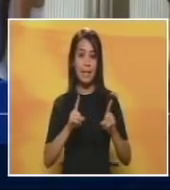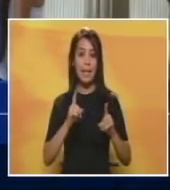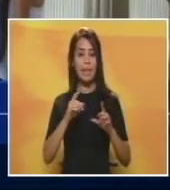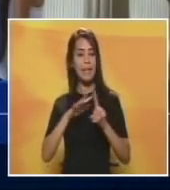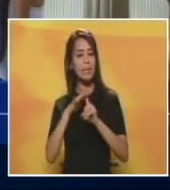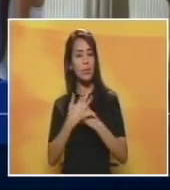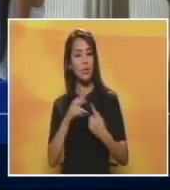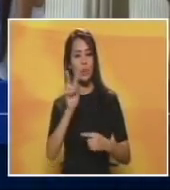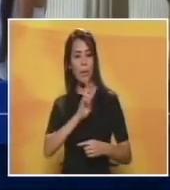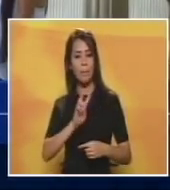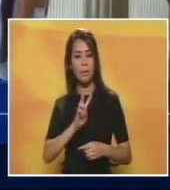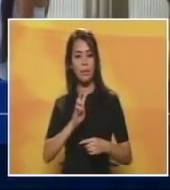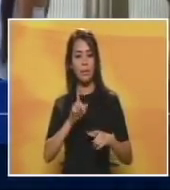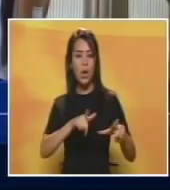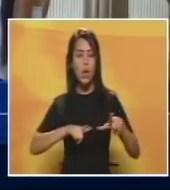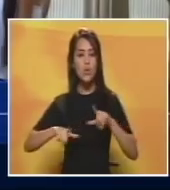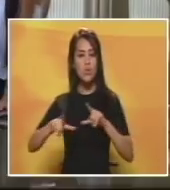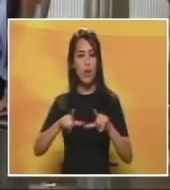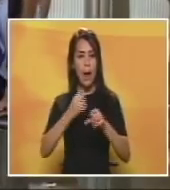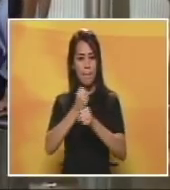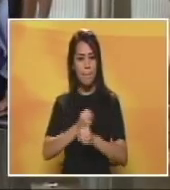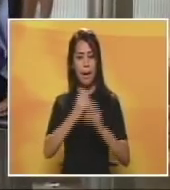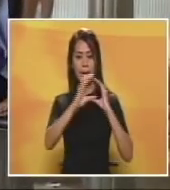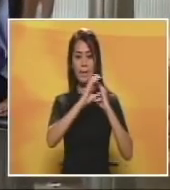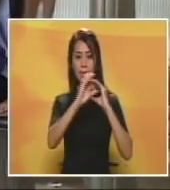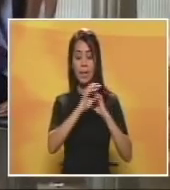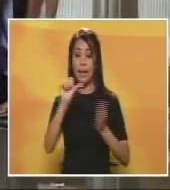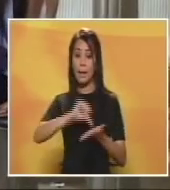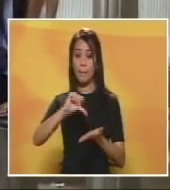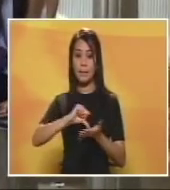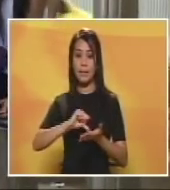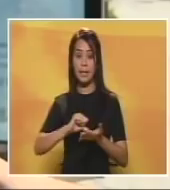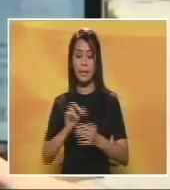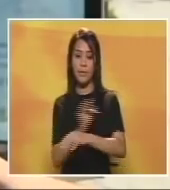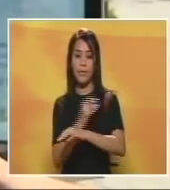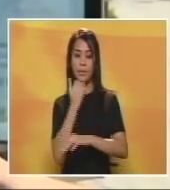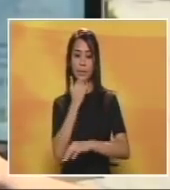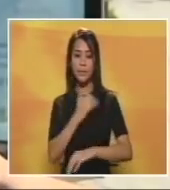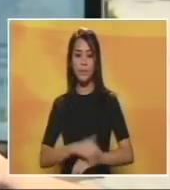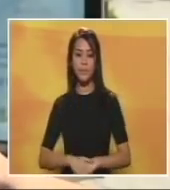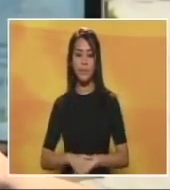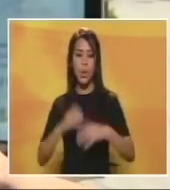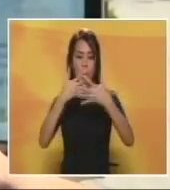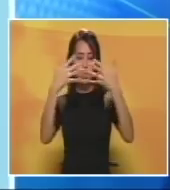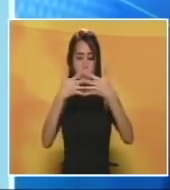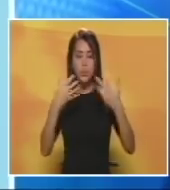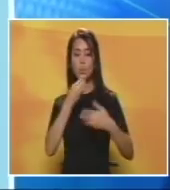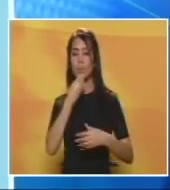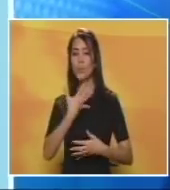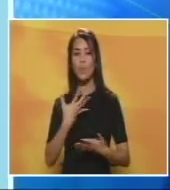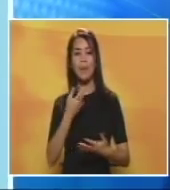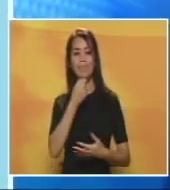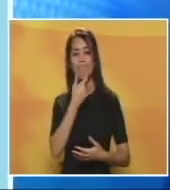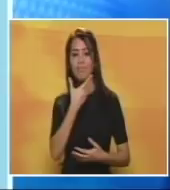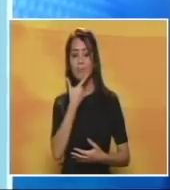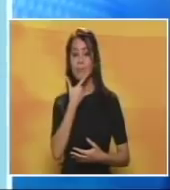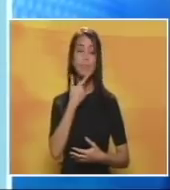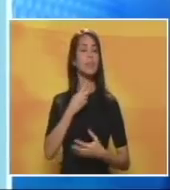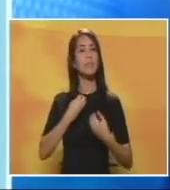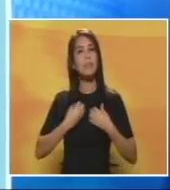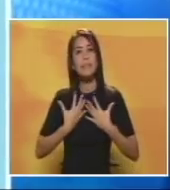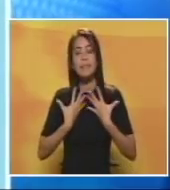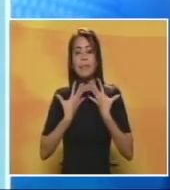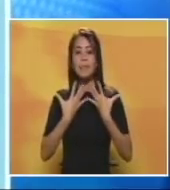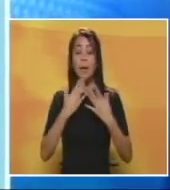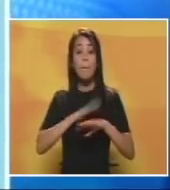venezolanos están ubicadas en paraderos de bus de la capital de Santander. Unos mensajes muy conmovedores porque es lo que nosotros estamos